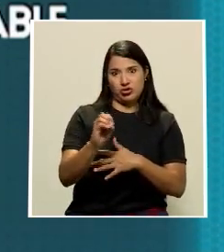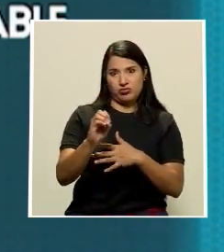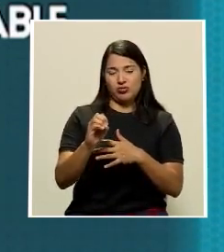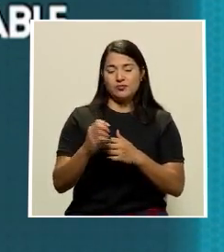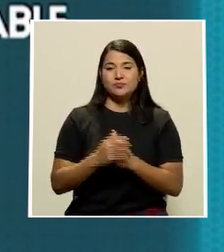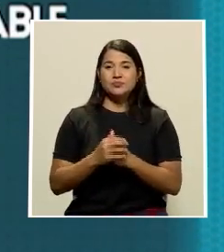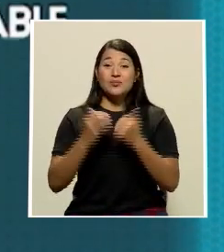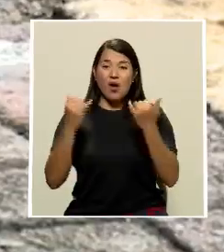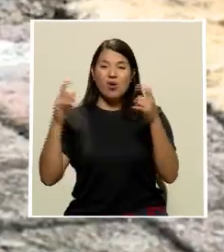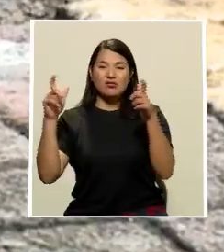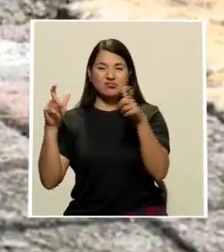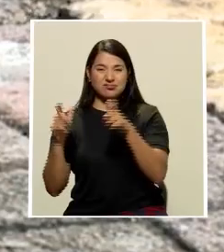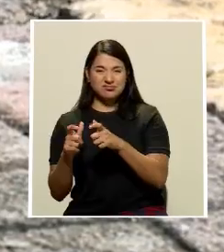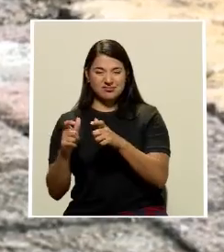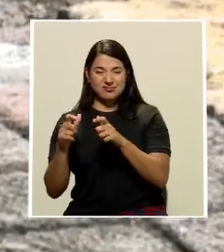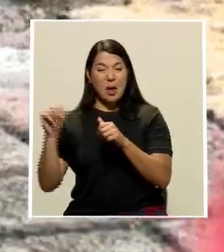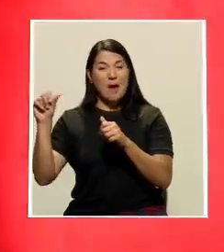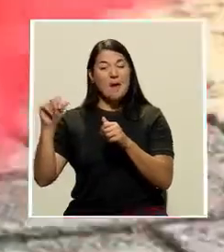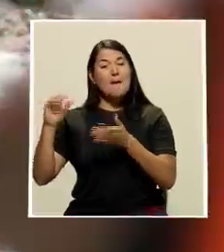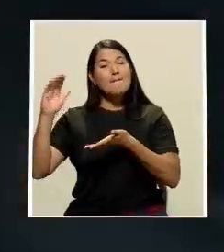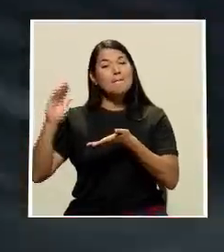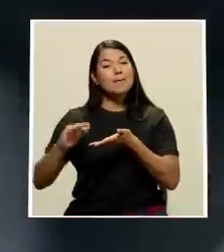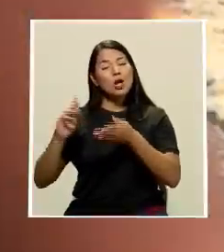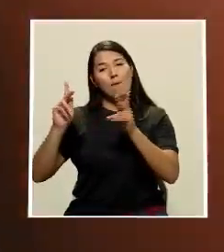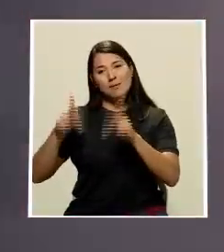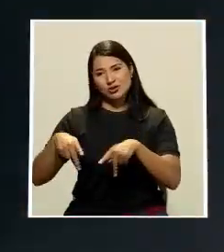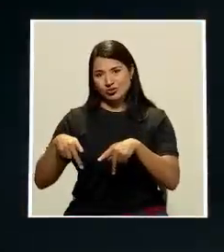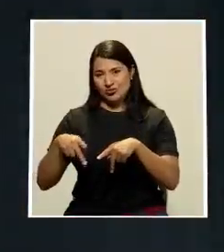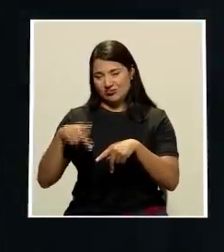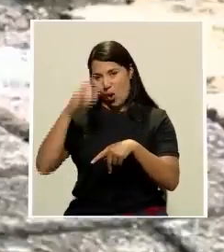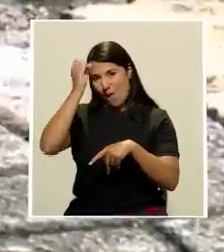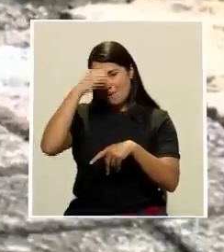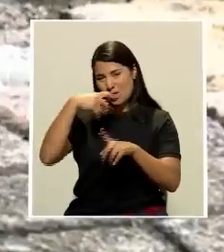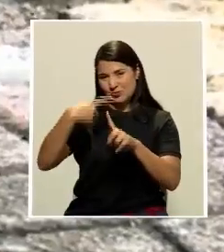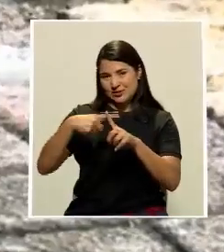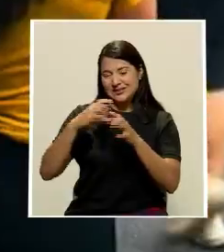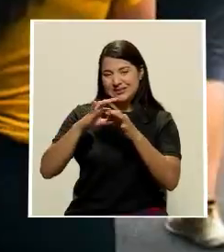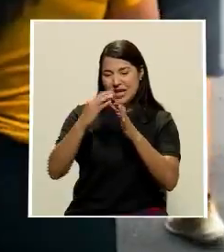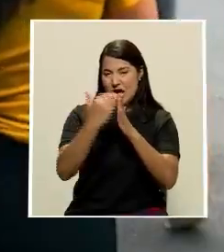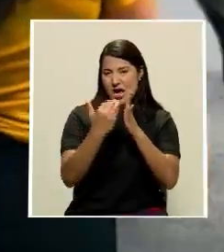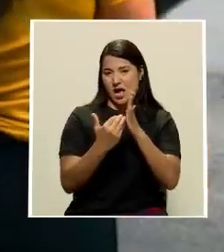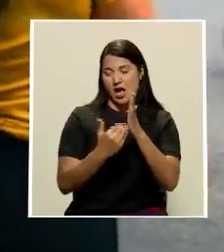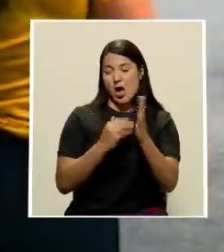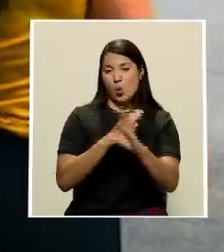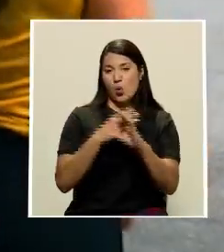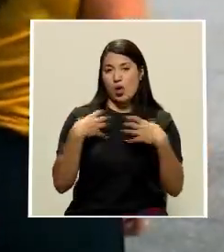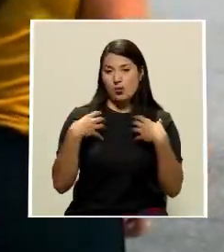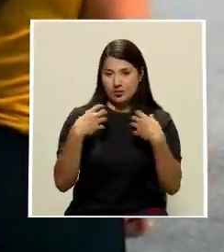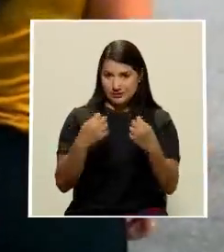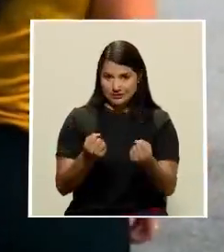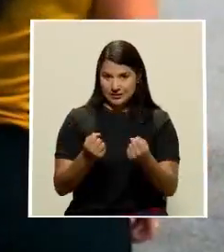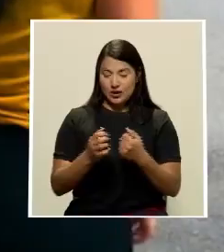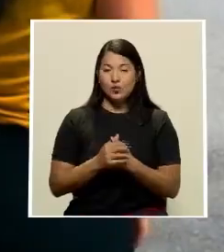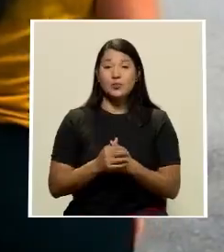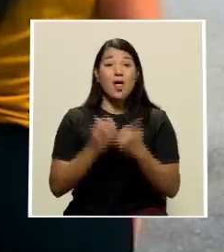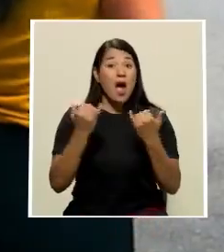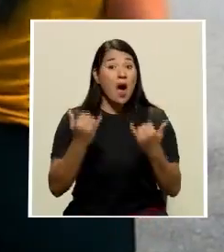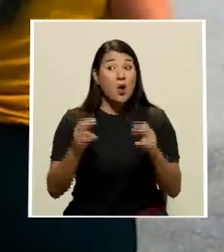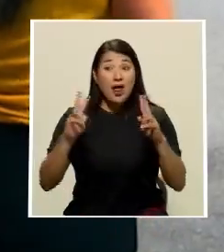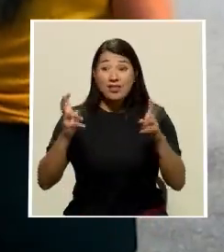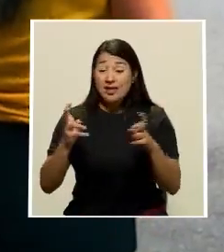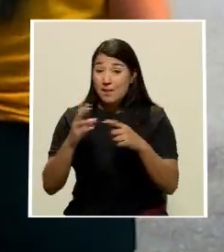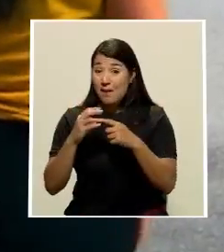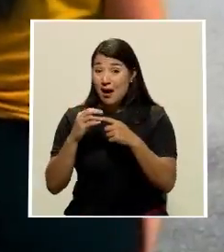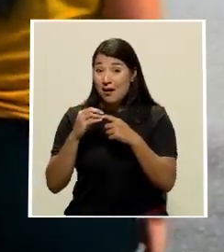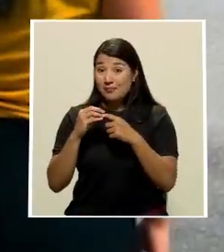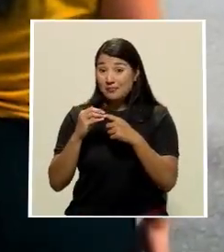otros hallazgos relevantes, la encuesta del CIEP detalla que el desempleo desplazó al coronavirus en cuanto a la mayor preocupación que tienen los ciudadanos